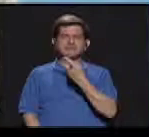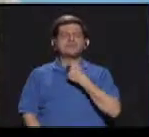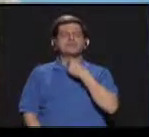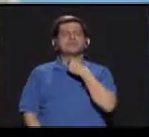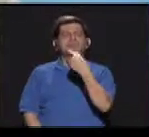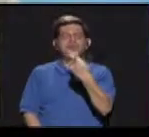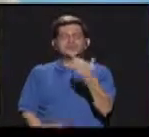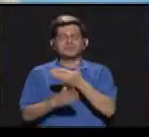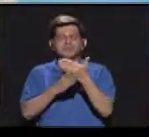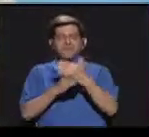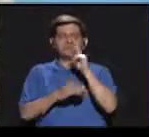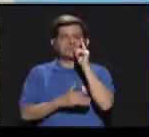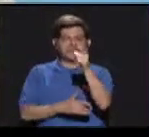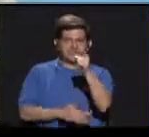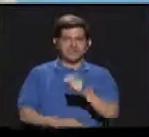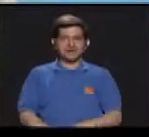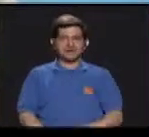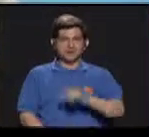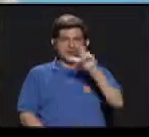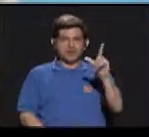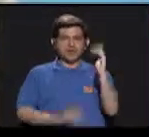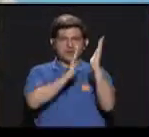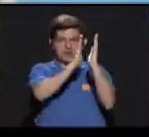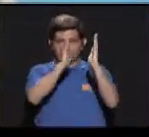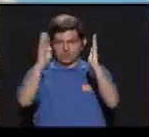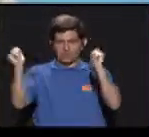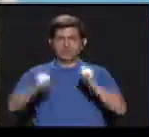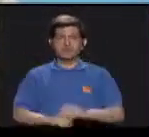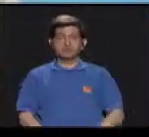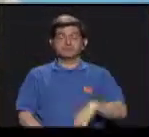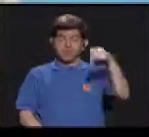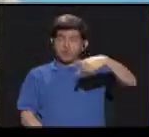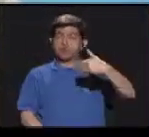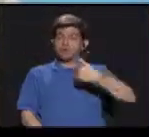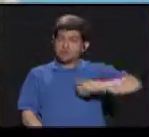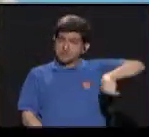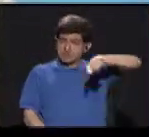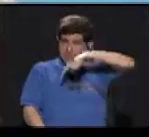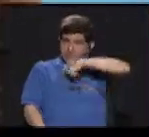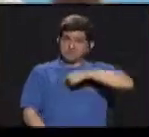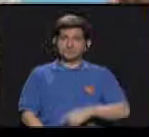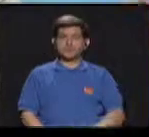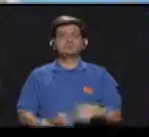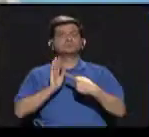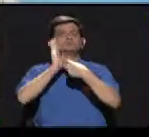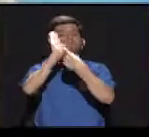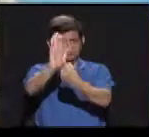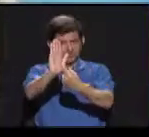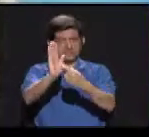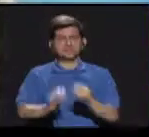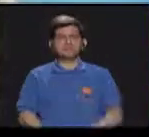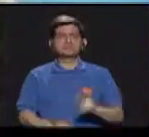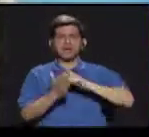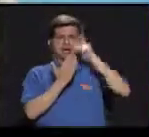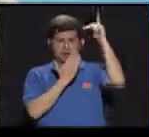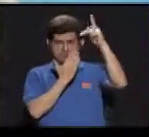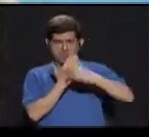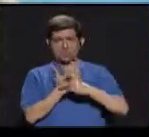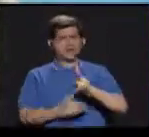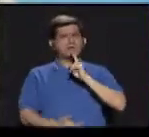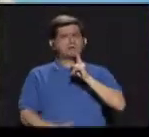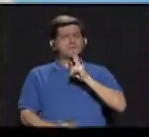siempre, es un placer compartir con ustedes Lunes de Cinemateca. Hoy tenemos para mostrarles un